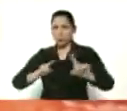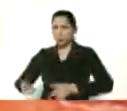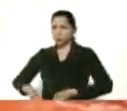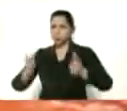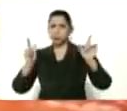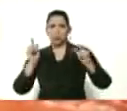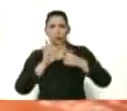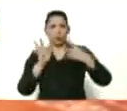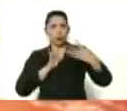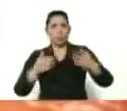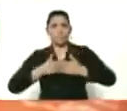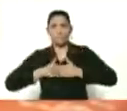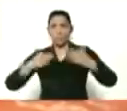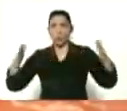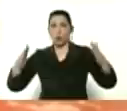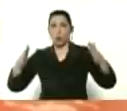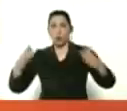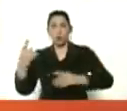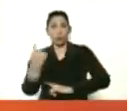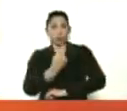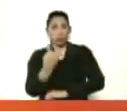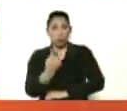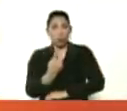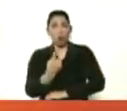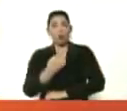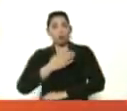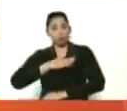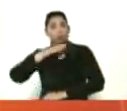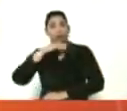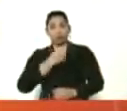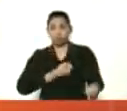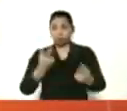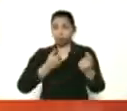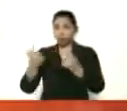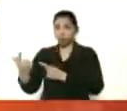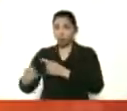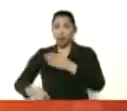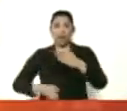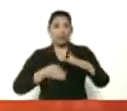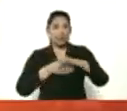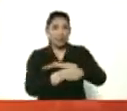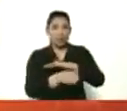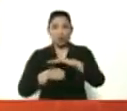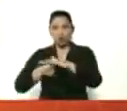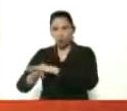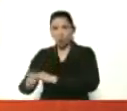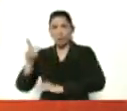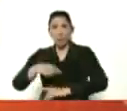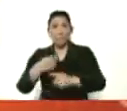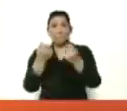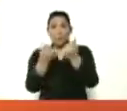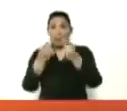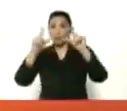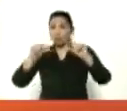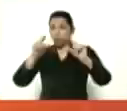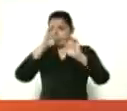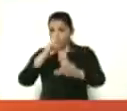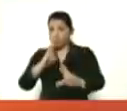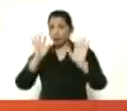función de garantizar no solo abastecimiento, acceso, sino precios